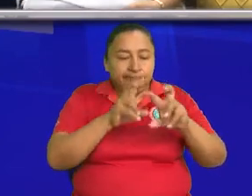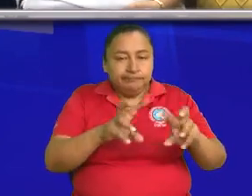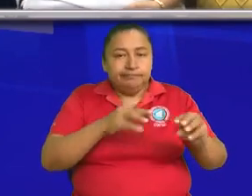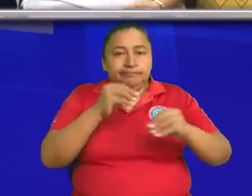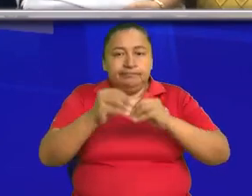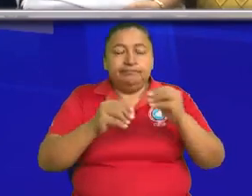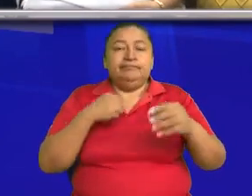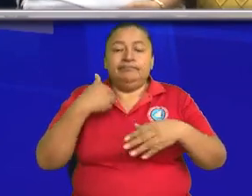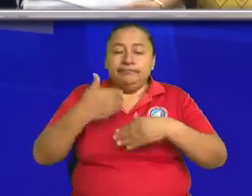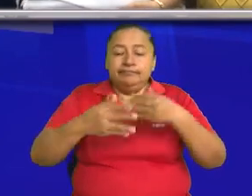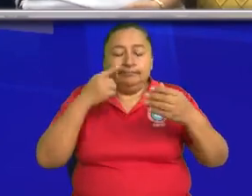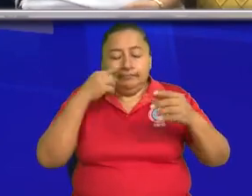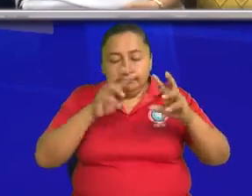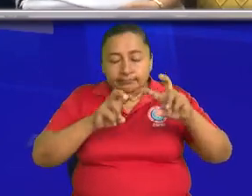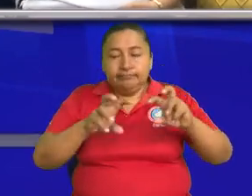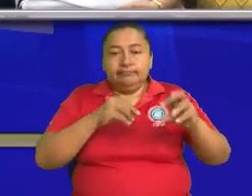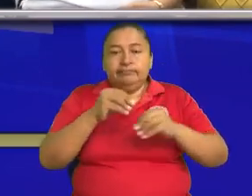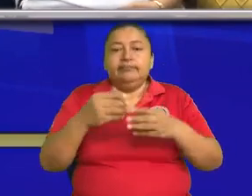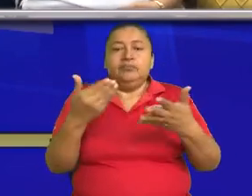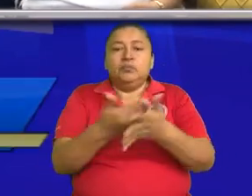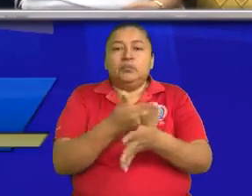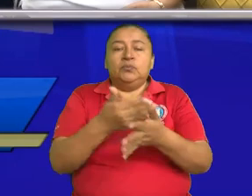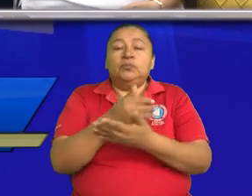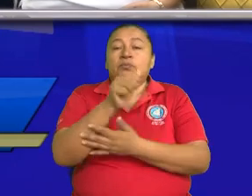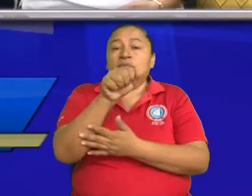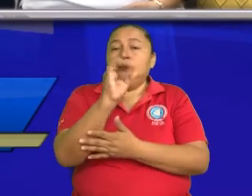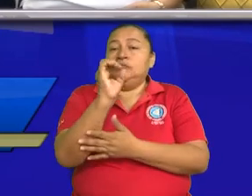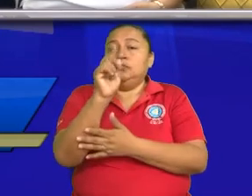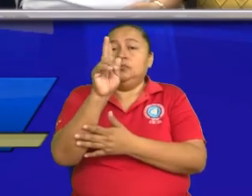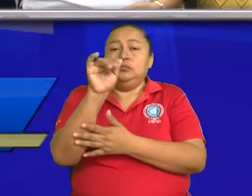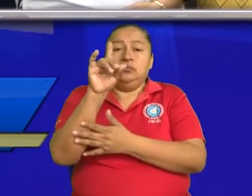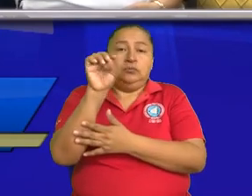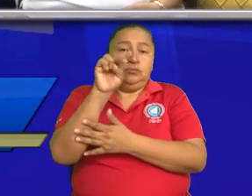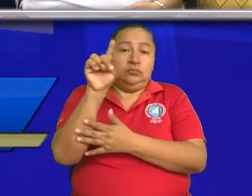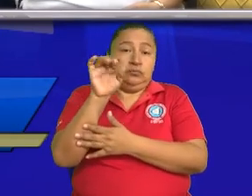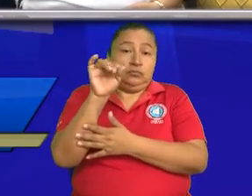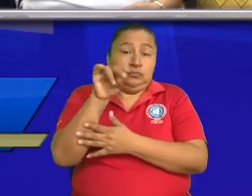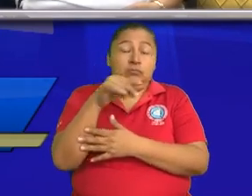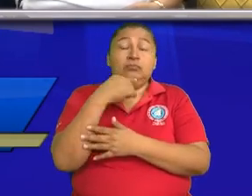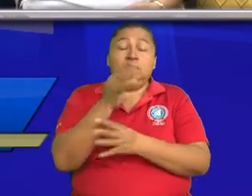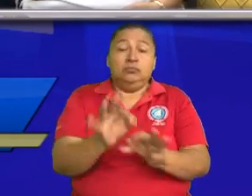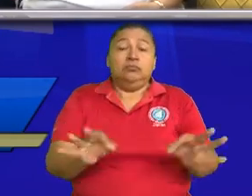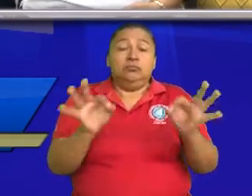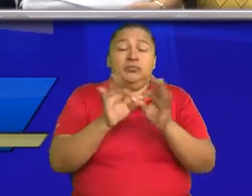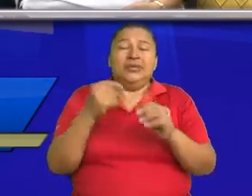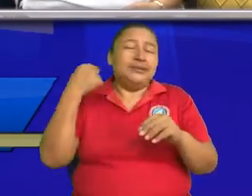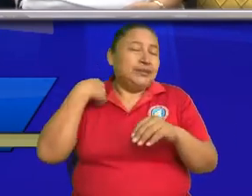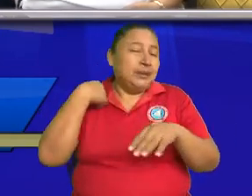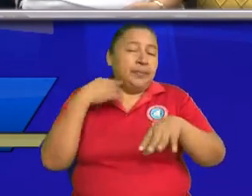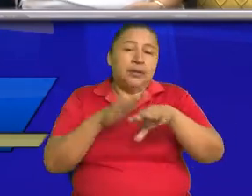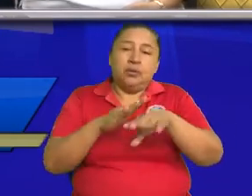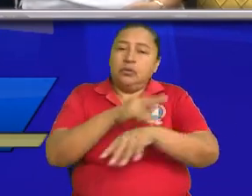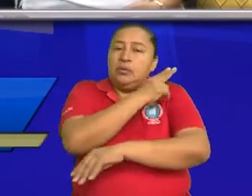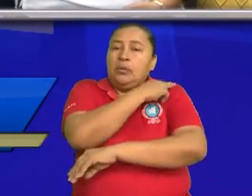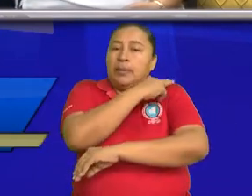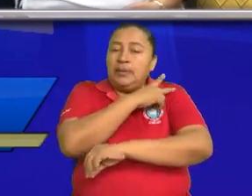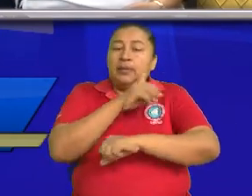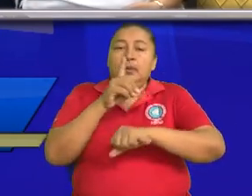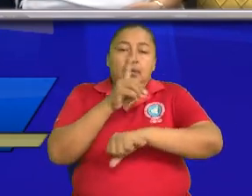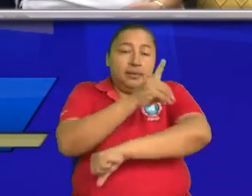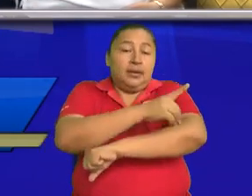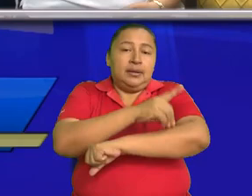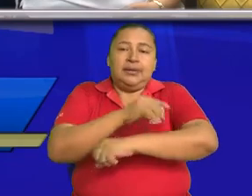tenemos la obligación de ir revisando y actualizándonos. Eso es fundamental. En eso mucho insiste el comandante Daniel,